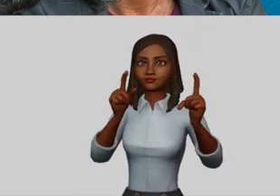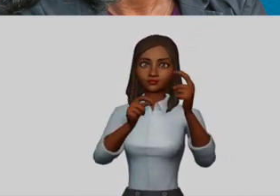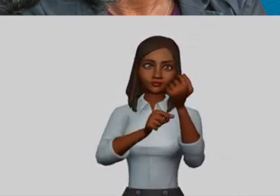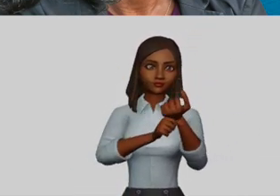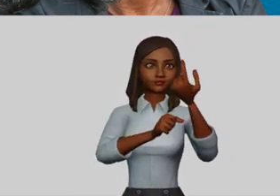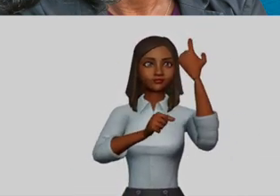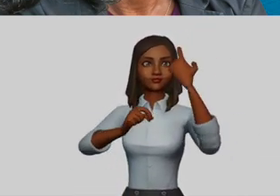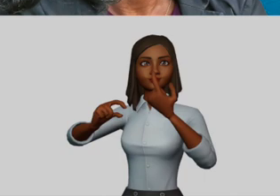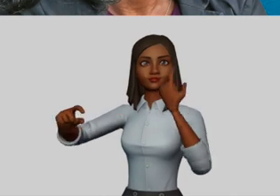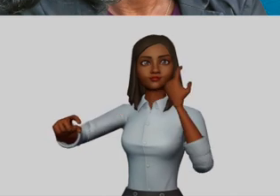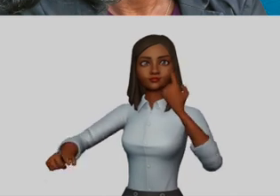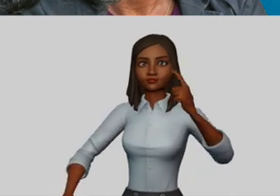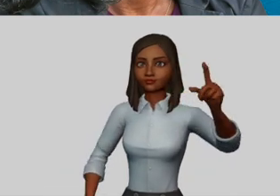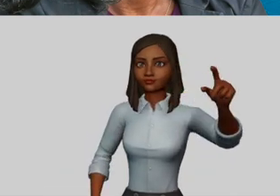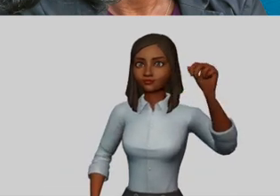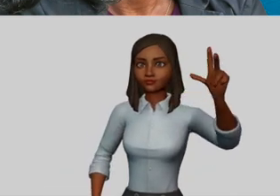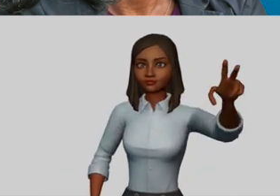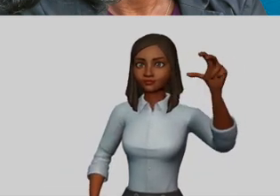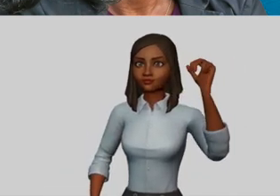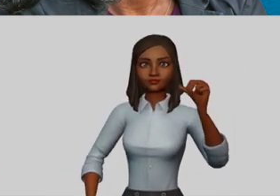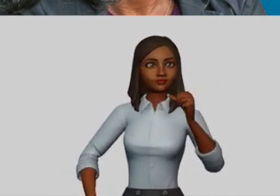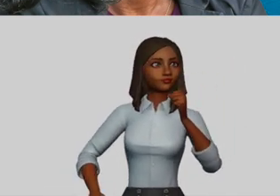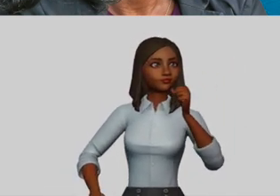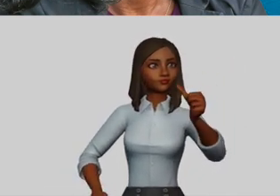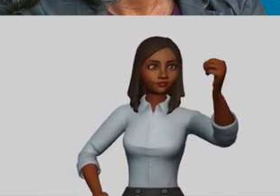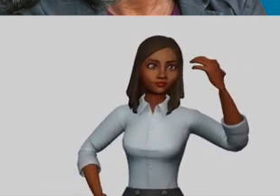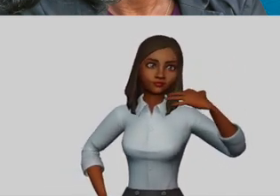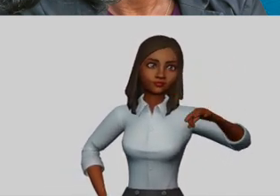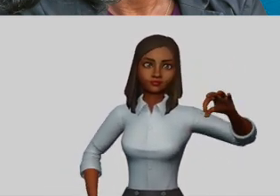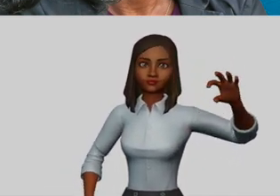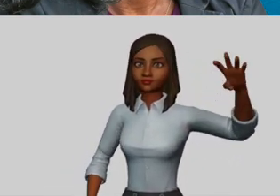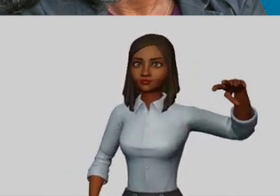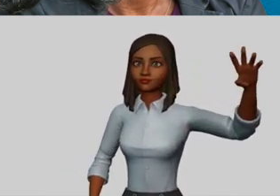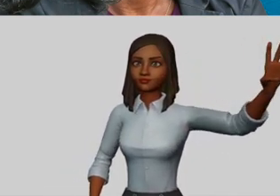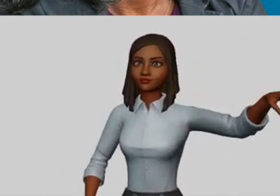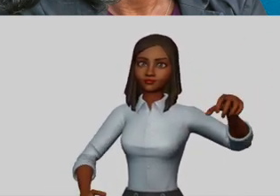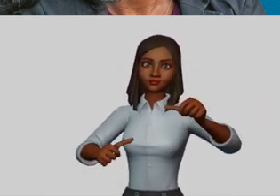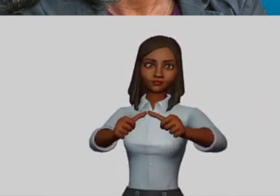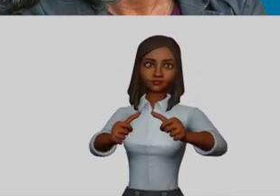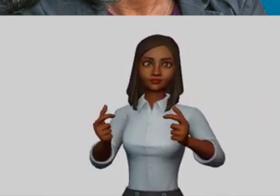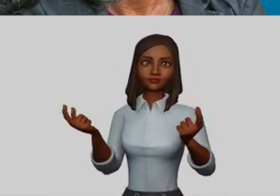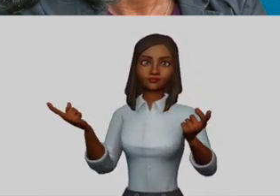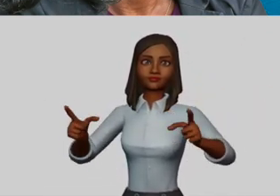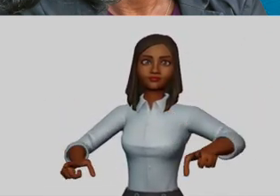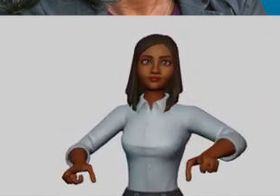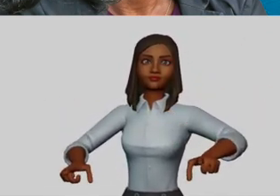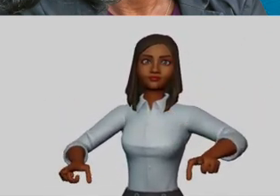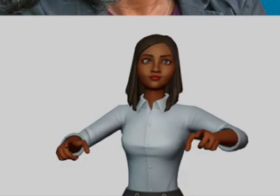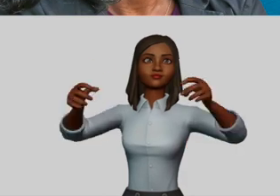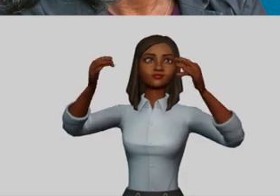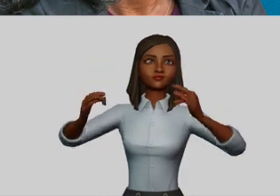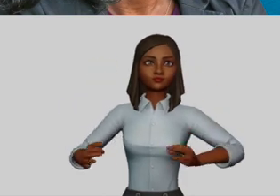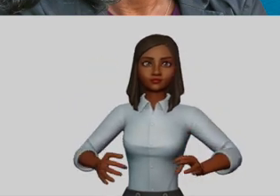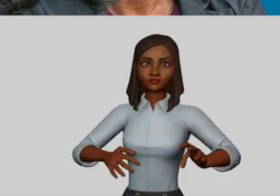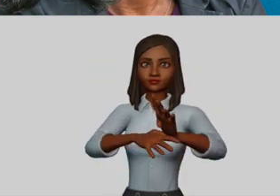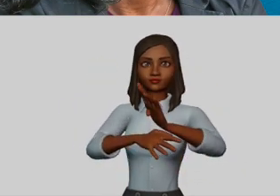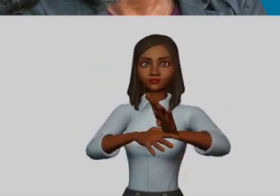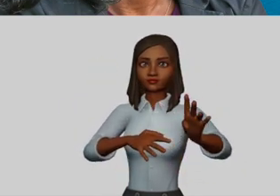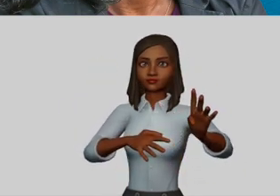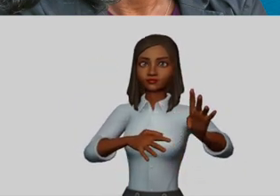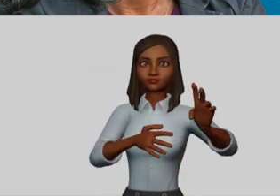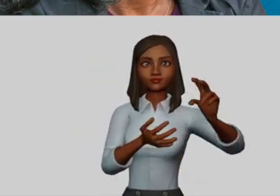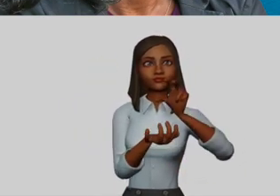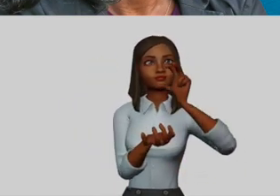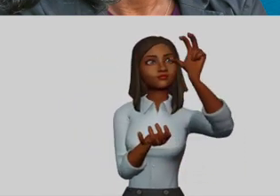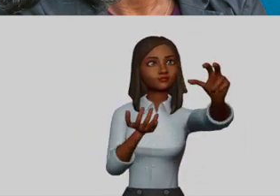muchos activistas en mi corazón, no es malo decir que uno necesita sobrevivir. Uh-huh. Todo el mundo necesitamos